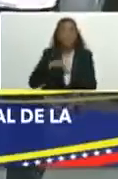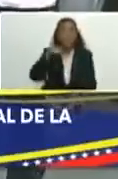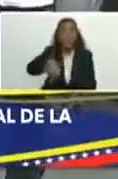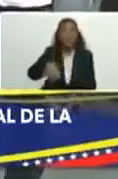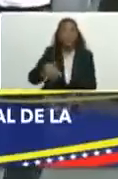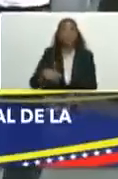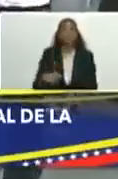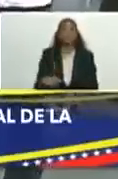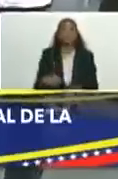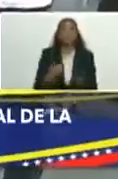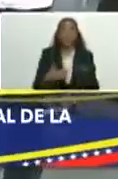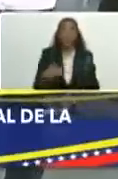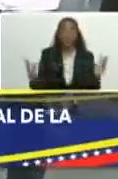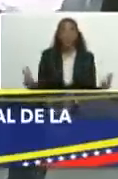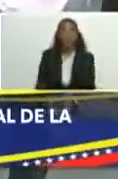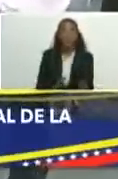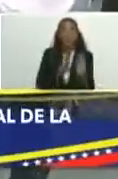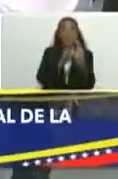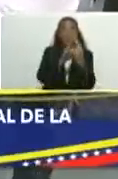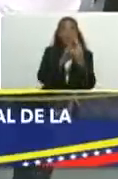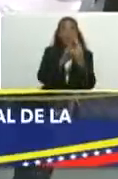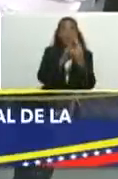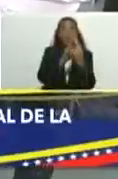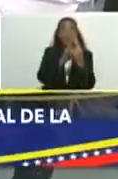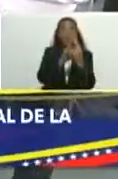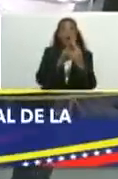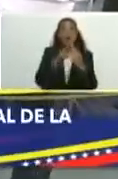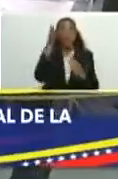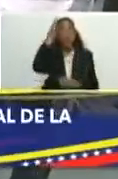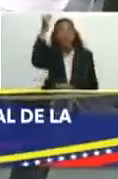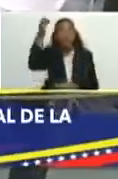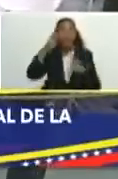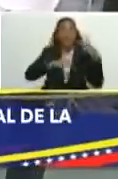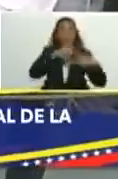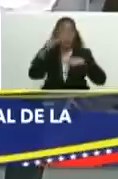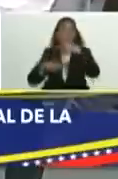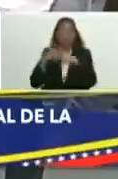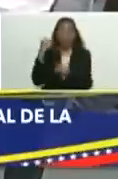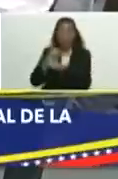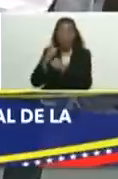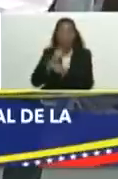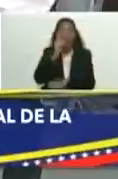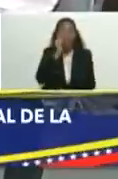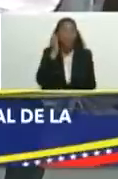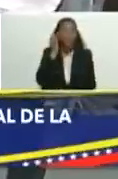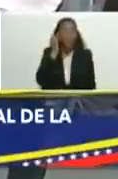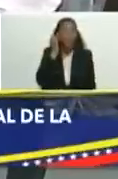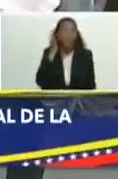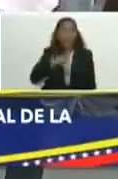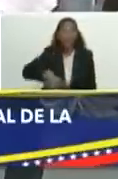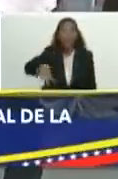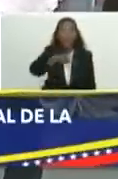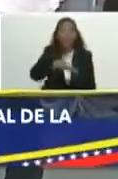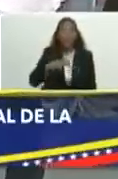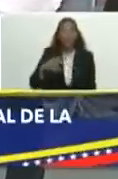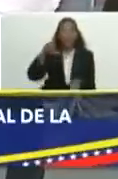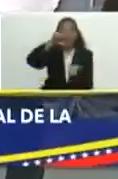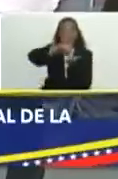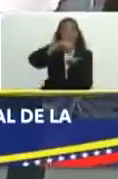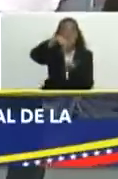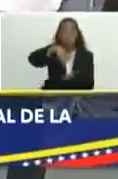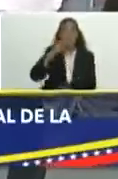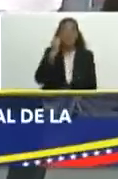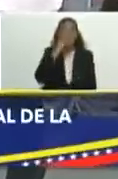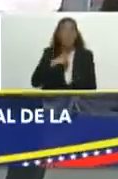el marco del encuentro con los consejos productivos de trabajadores y trabajadoras de la región central del